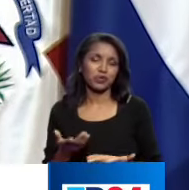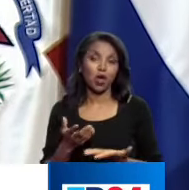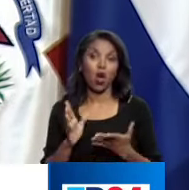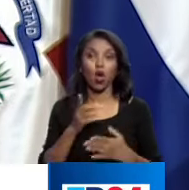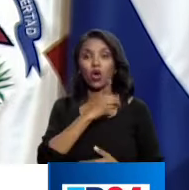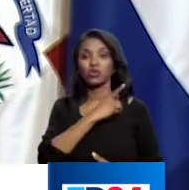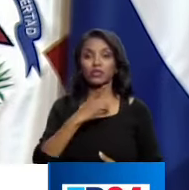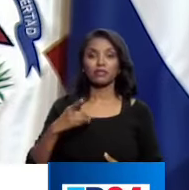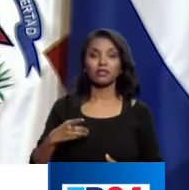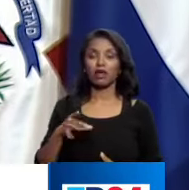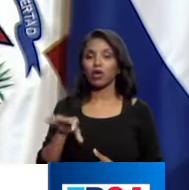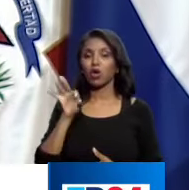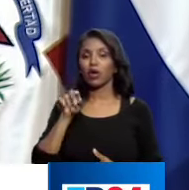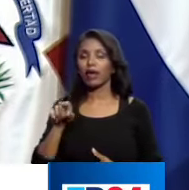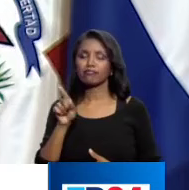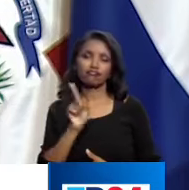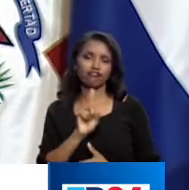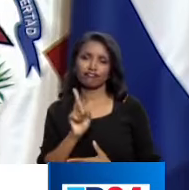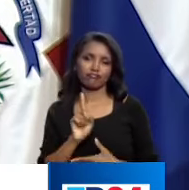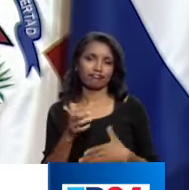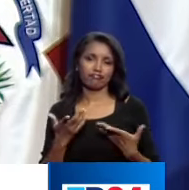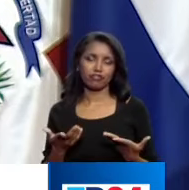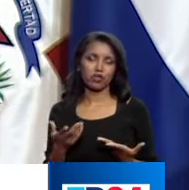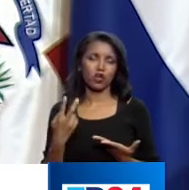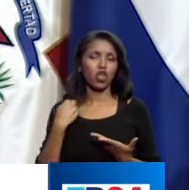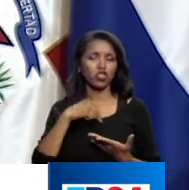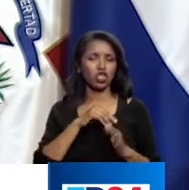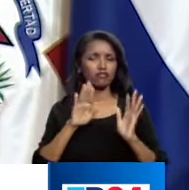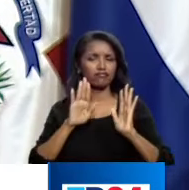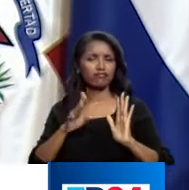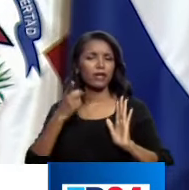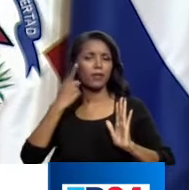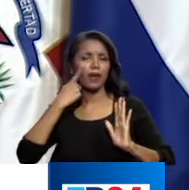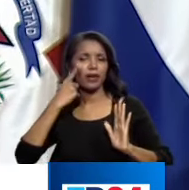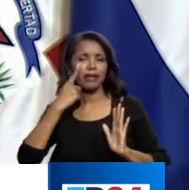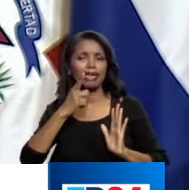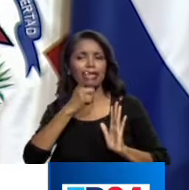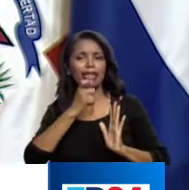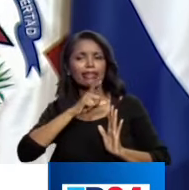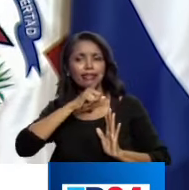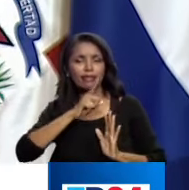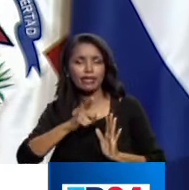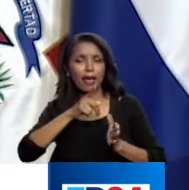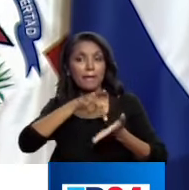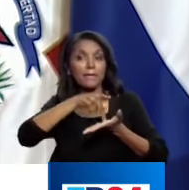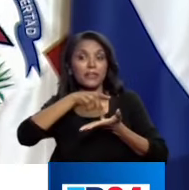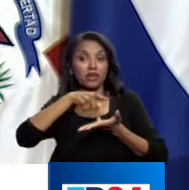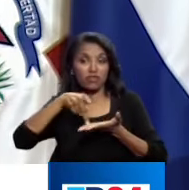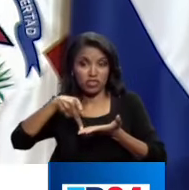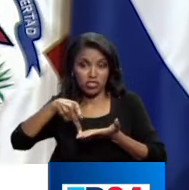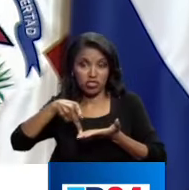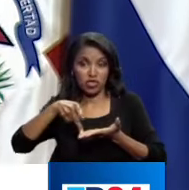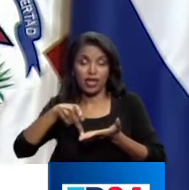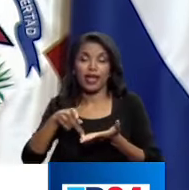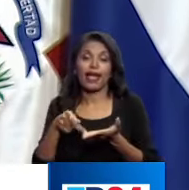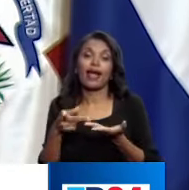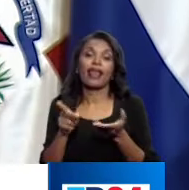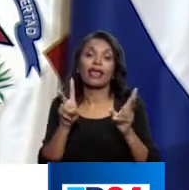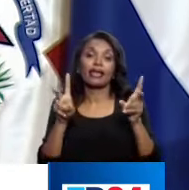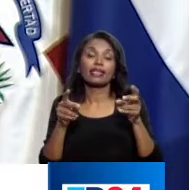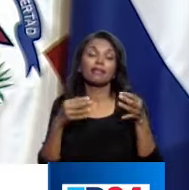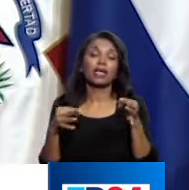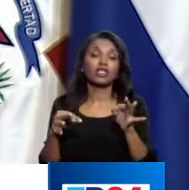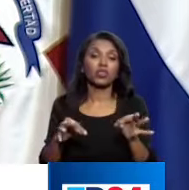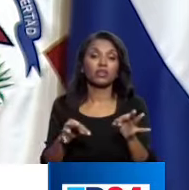diputado. Nosotros tenemos que, dentro de esa reglamentación, establecer que cada una de las personas que trabaja en la